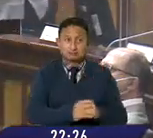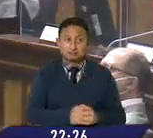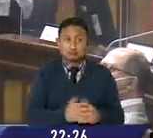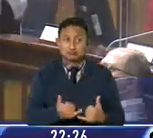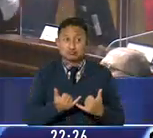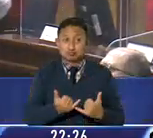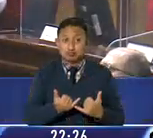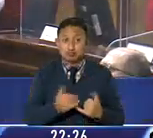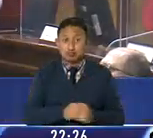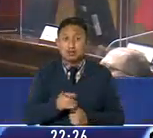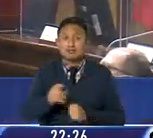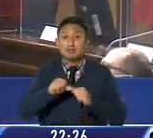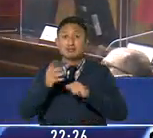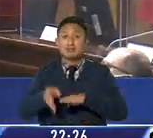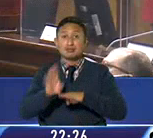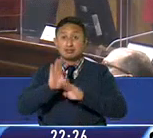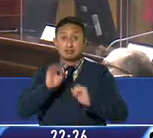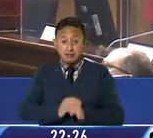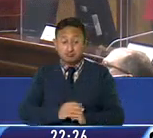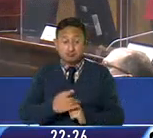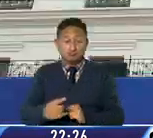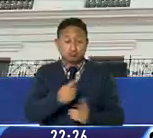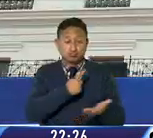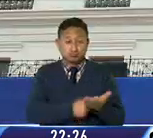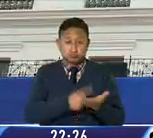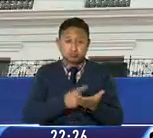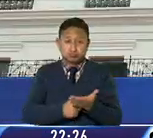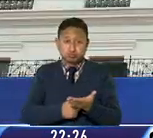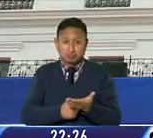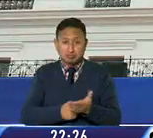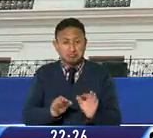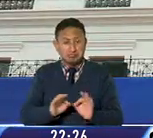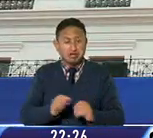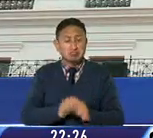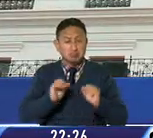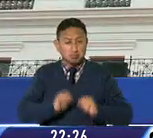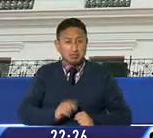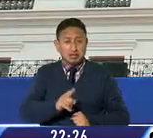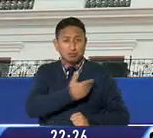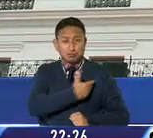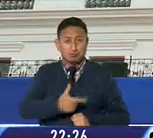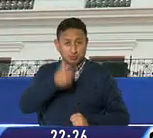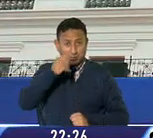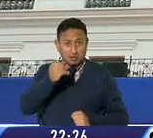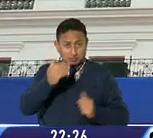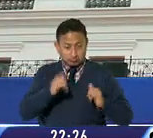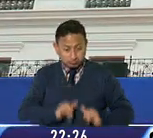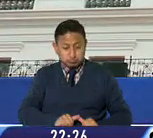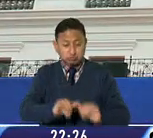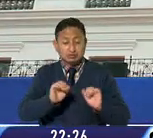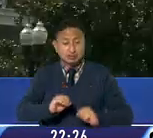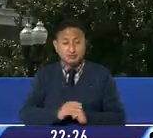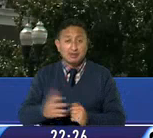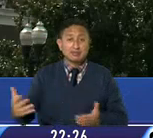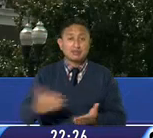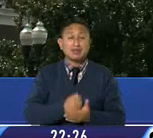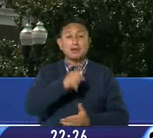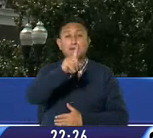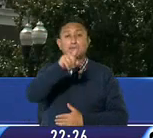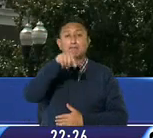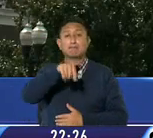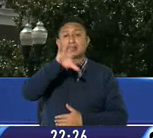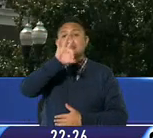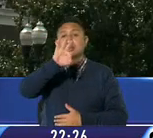pretexto en el legislativo para darle tratamiento a la propuesta del presidente Guillermo Lasso, que pretende recaudar 1.900 millones de